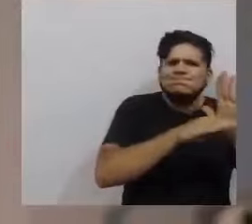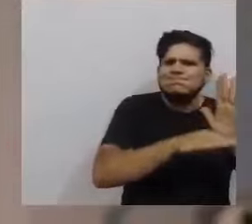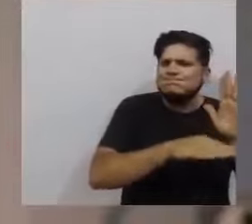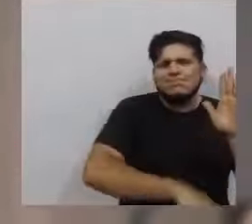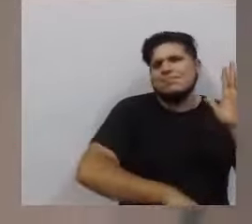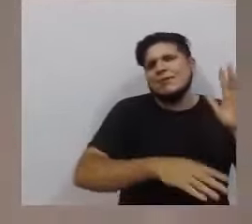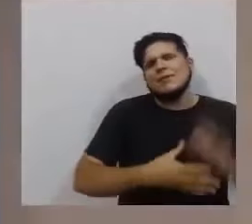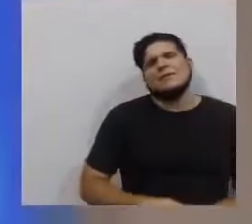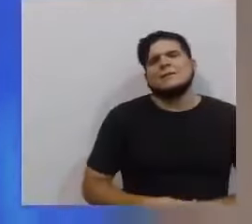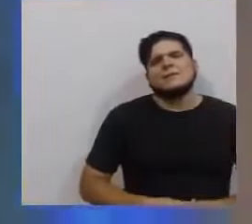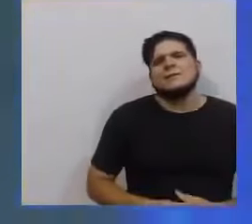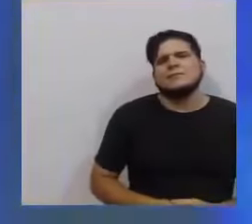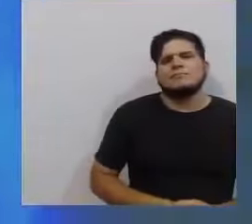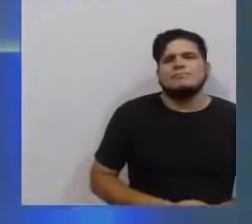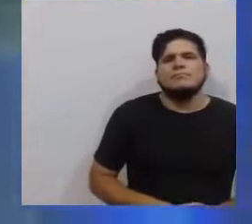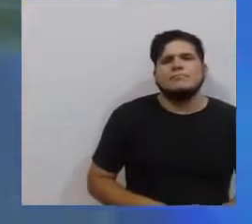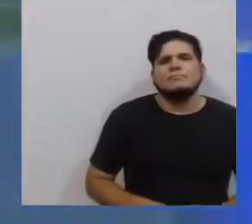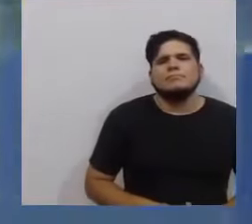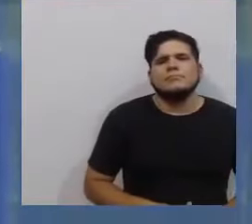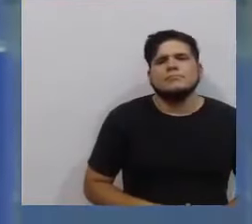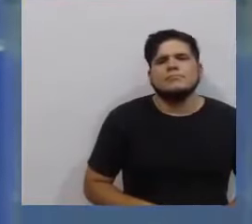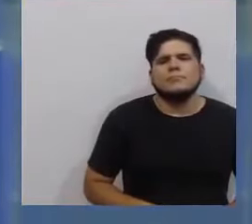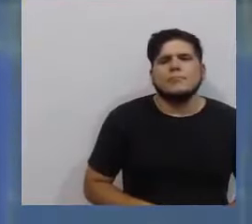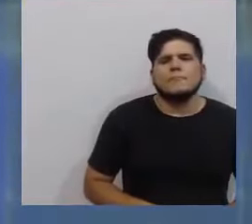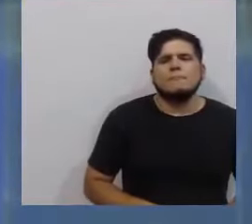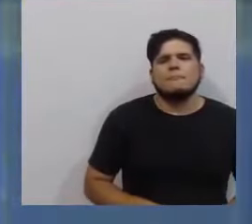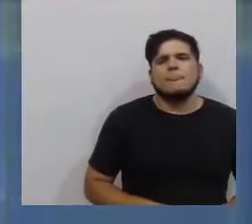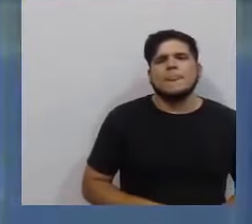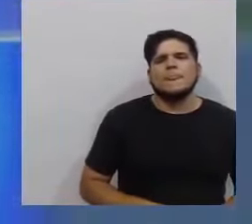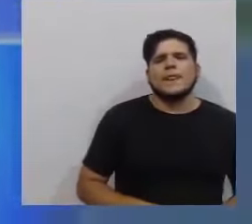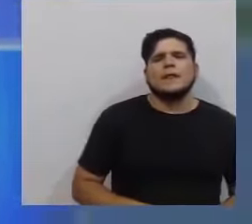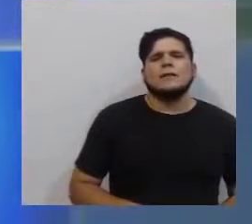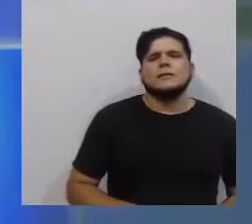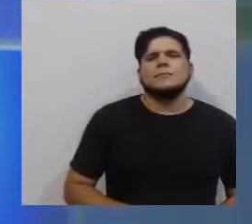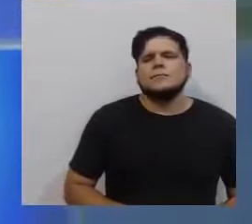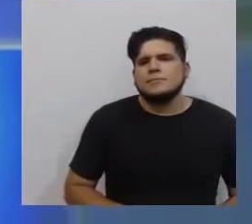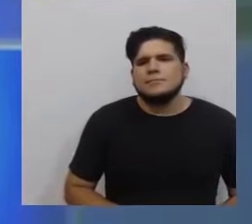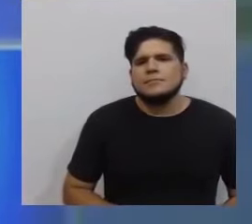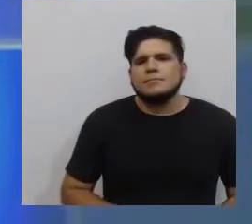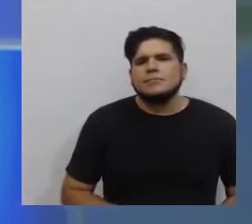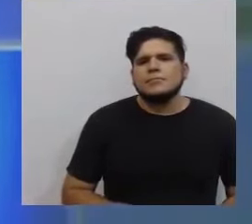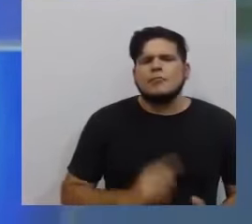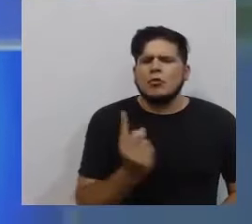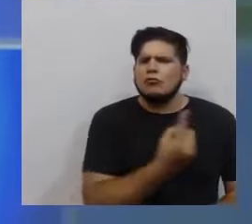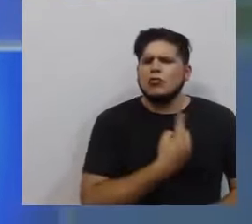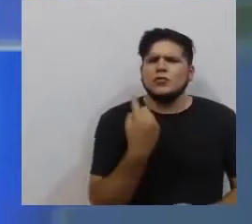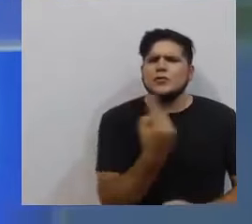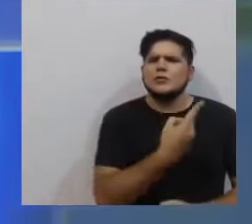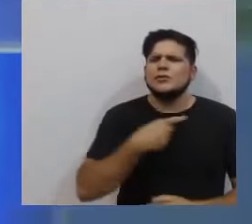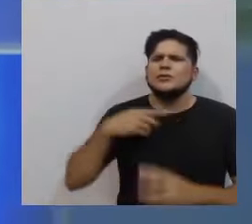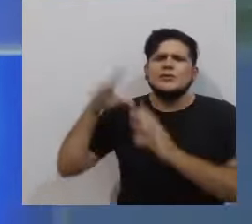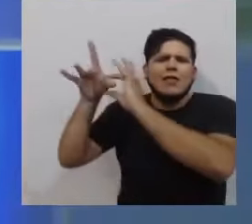ahora si no estás dependiendo de él ese quiebre es tu derrota pues hay